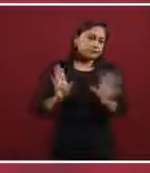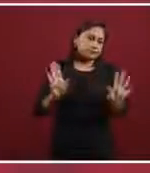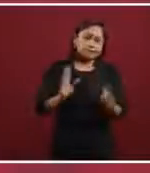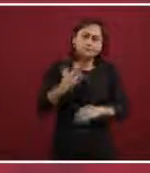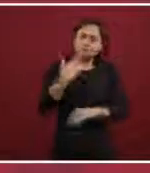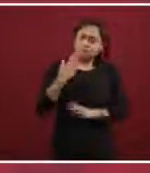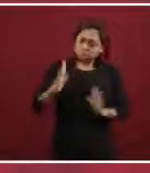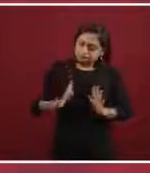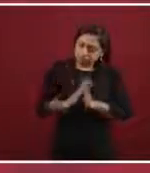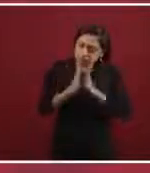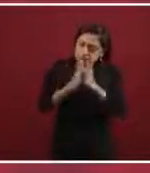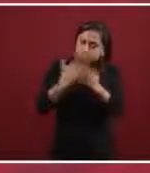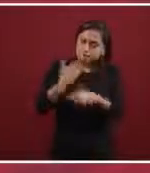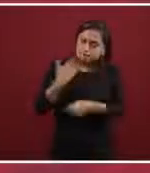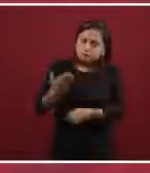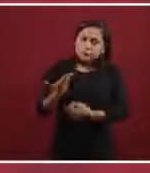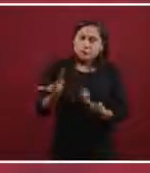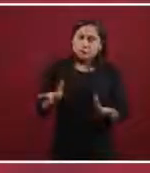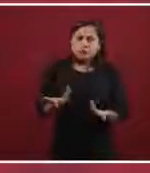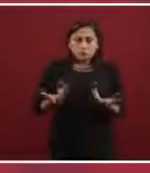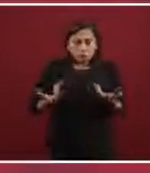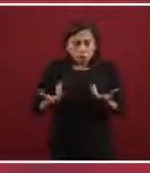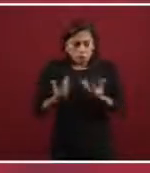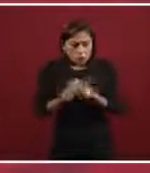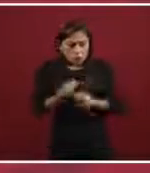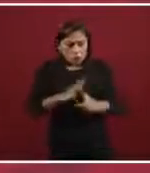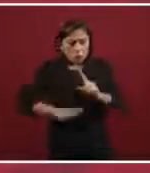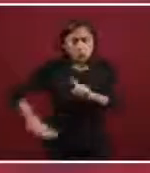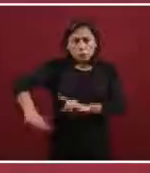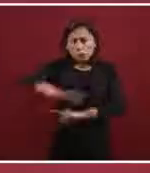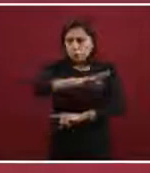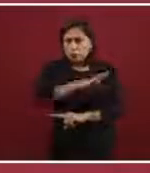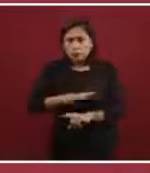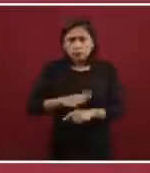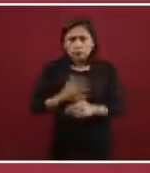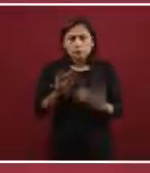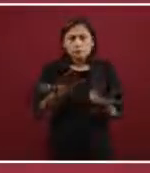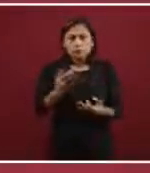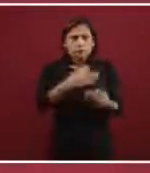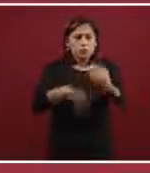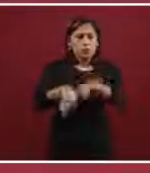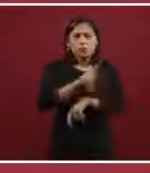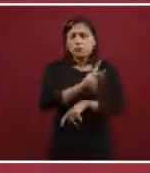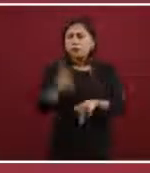la sociedad en su conjunto de todos contribuyamos